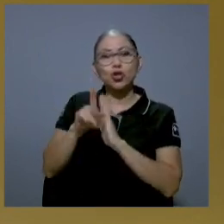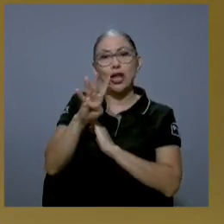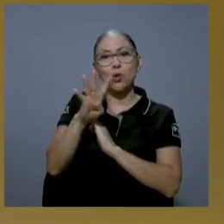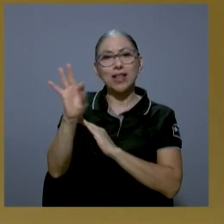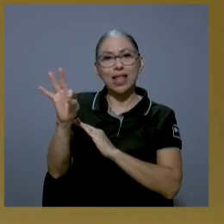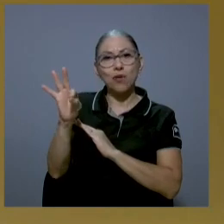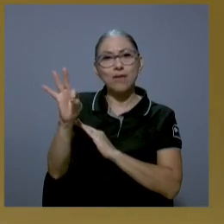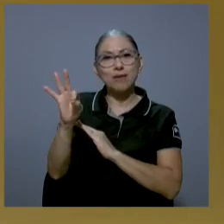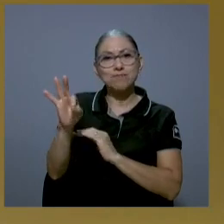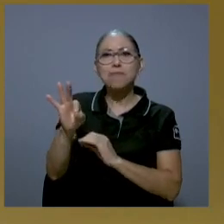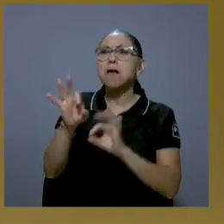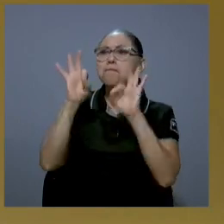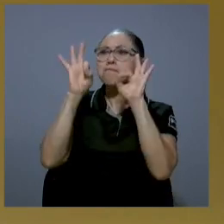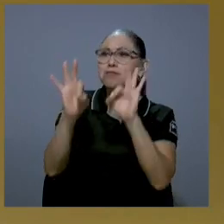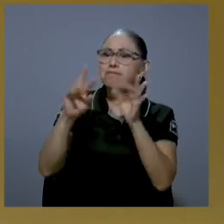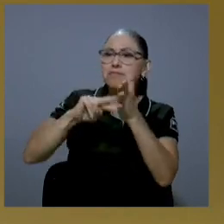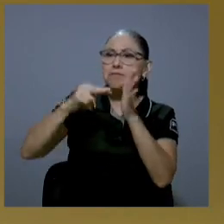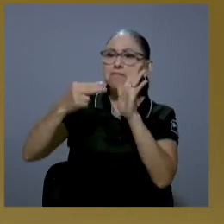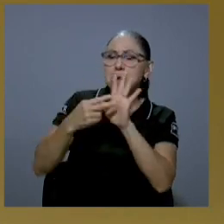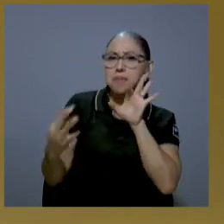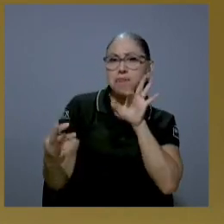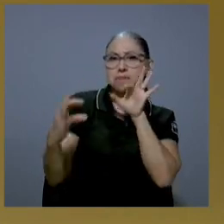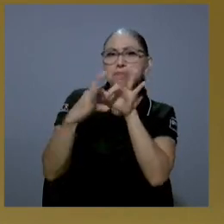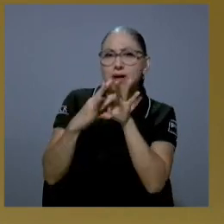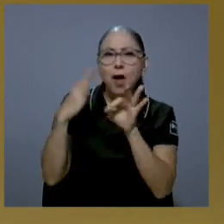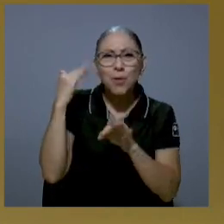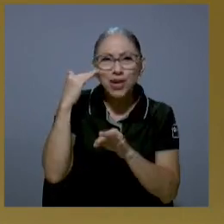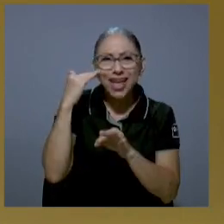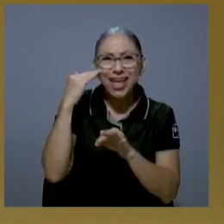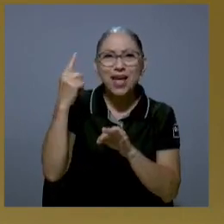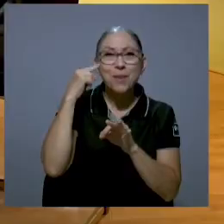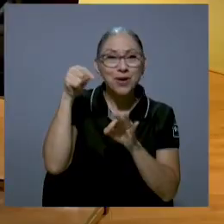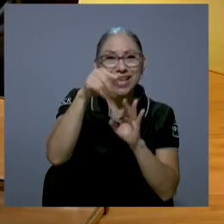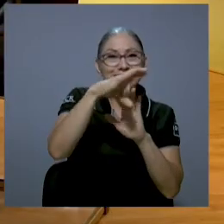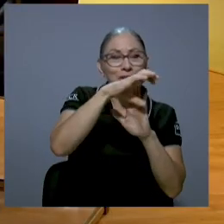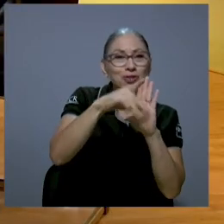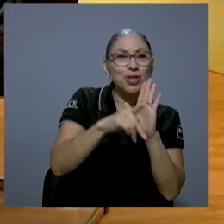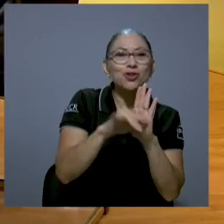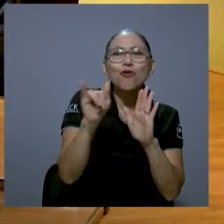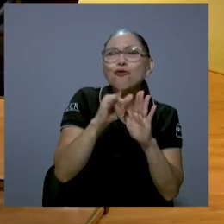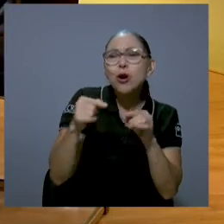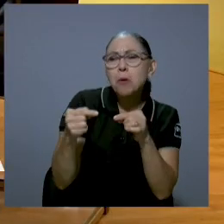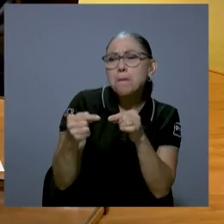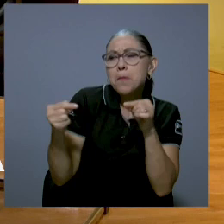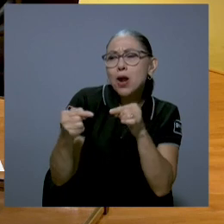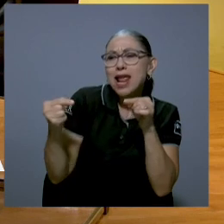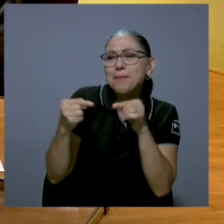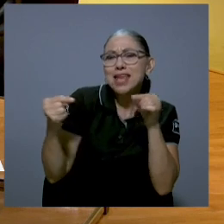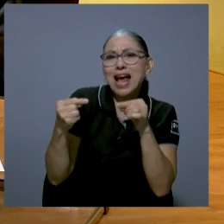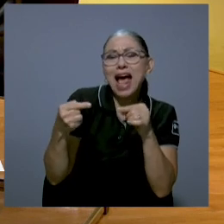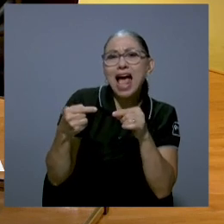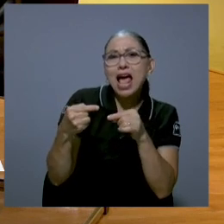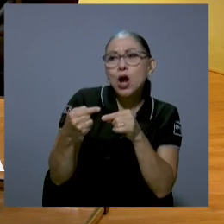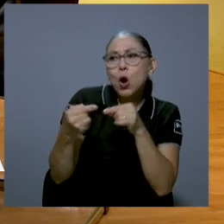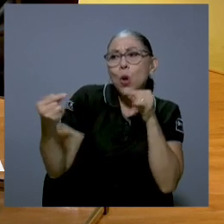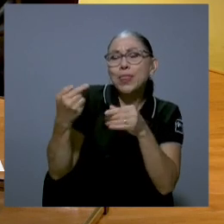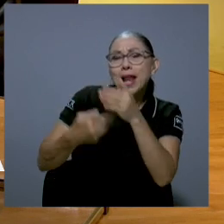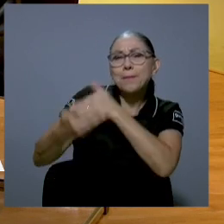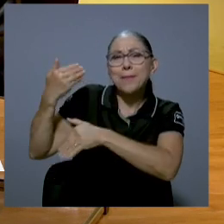definición perfectamente. ¿Por qué? Porque fue una polémica contra el pasado, es decir, contra todo el pasado de un poder ejecutivo